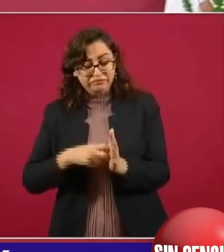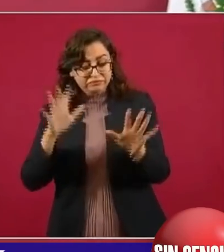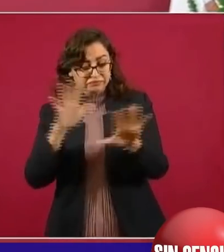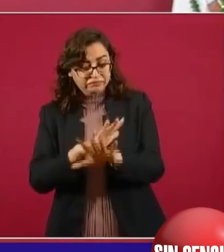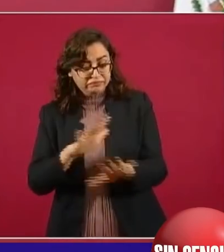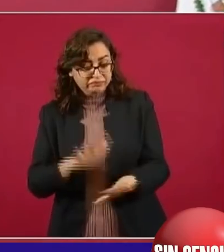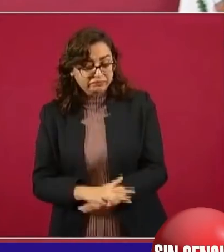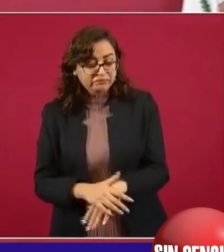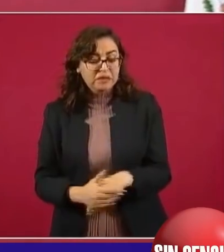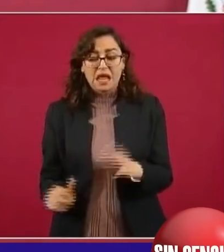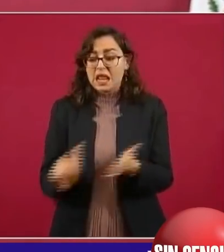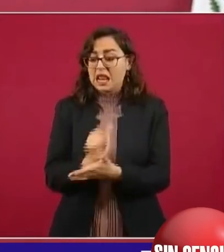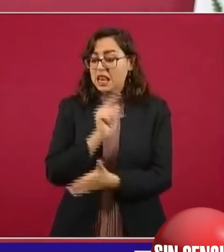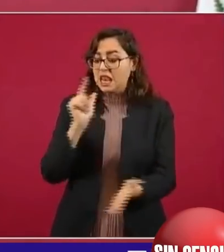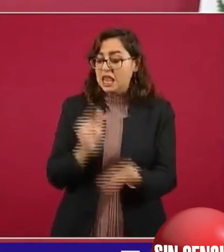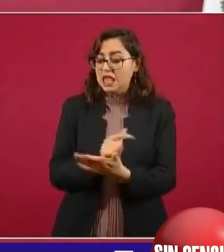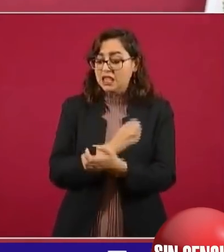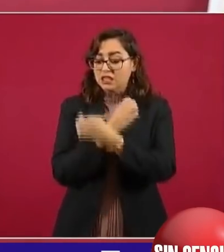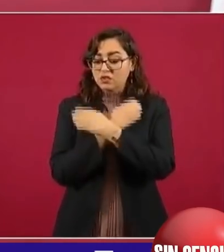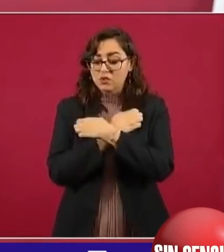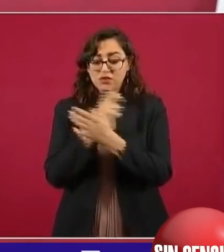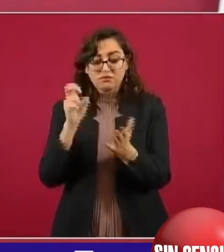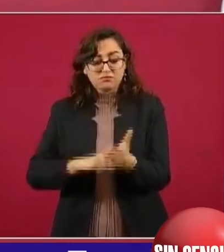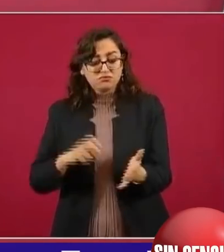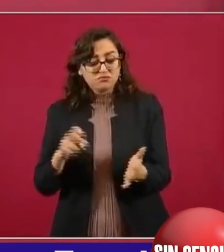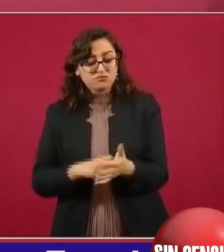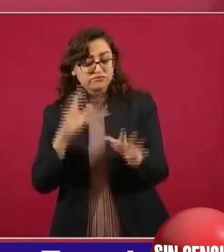de la reforma educativa, todo esto en el Congreso.